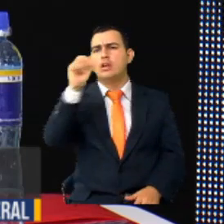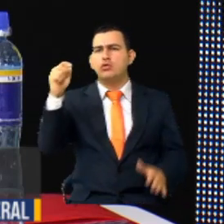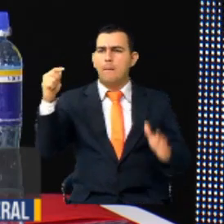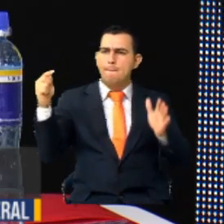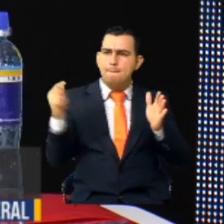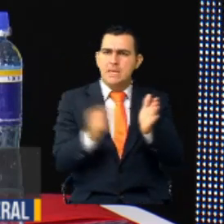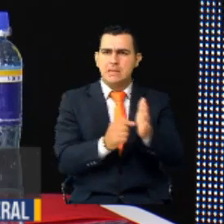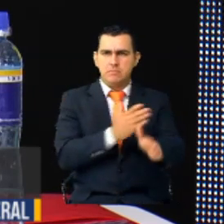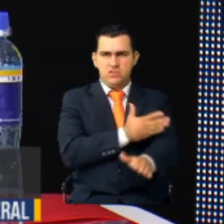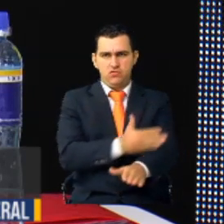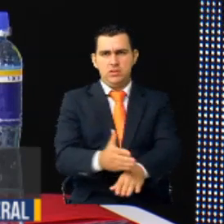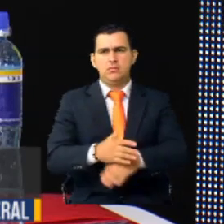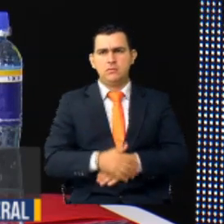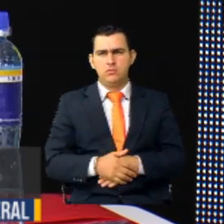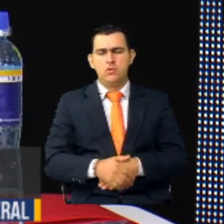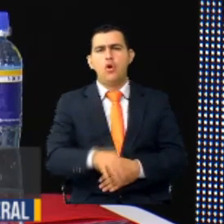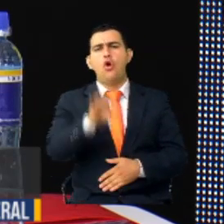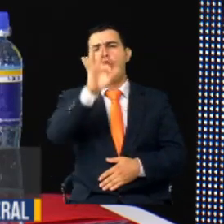800.000 millones de pesos.